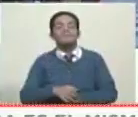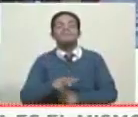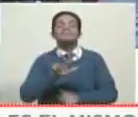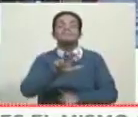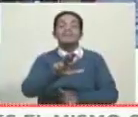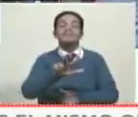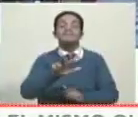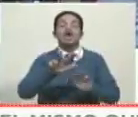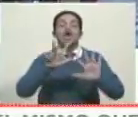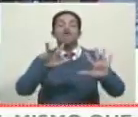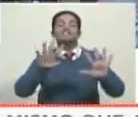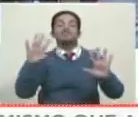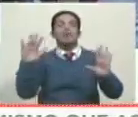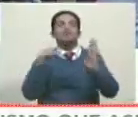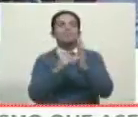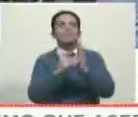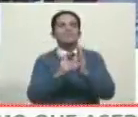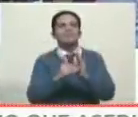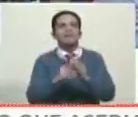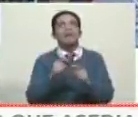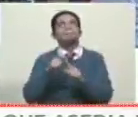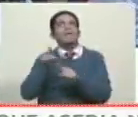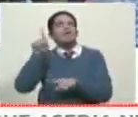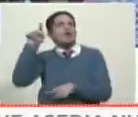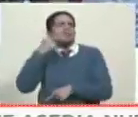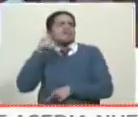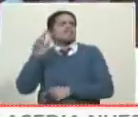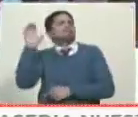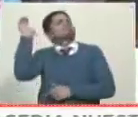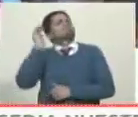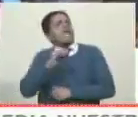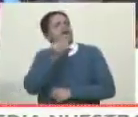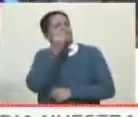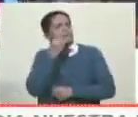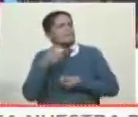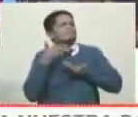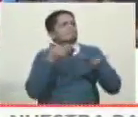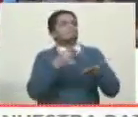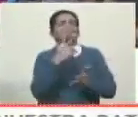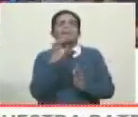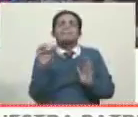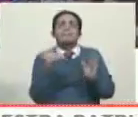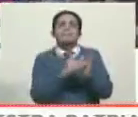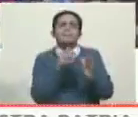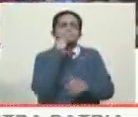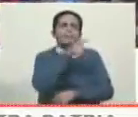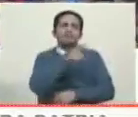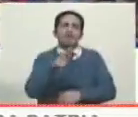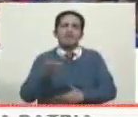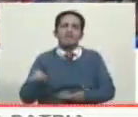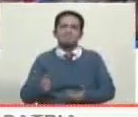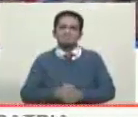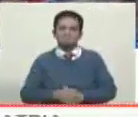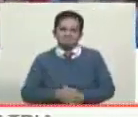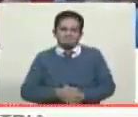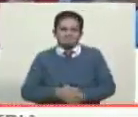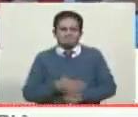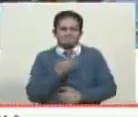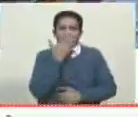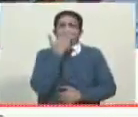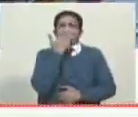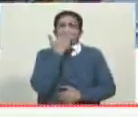384.000 pero yo van a traer alimentos para 20.000 personas qué ridiculez